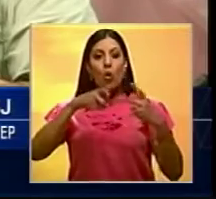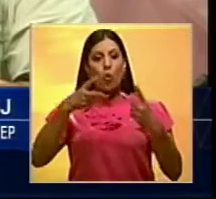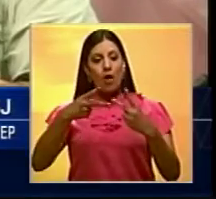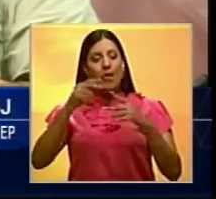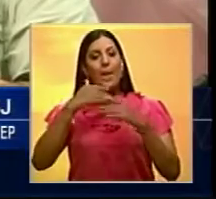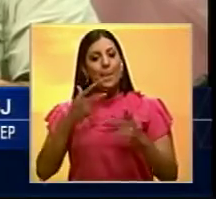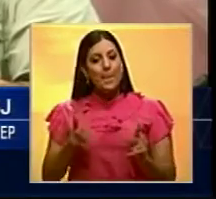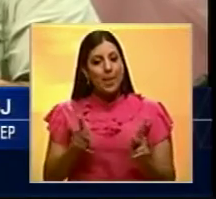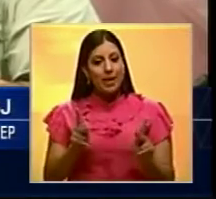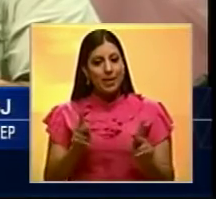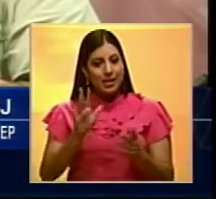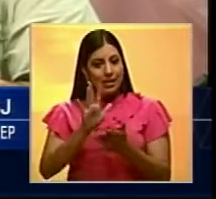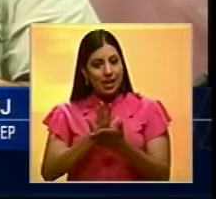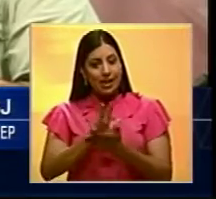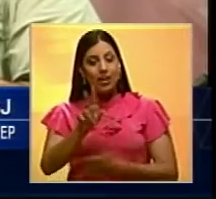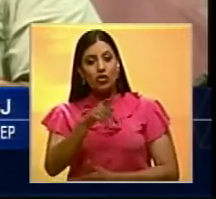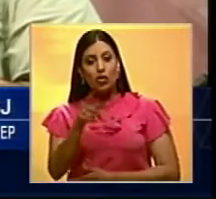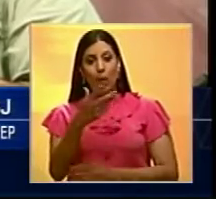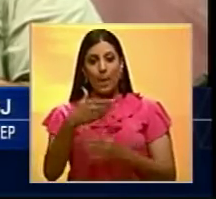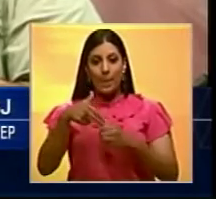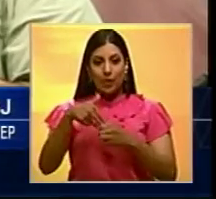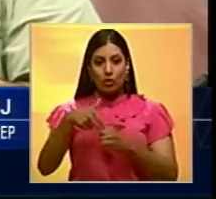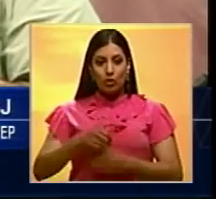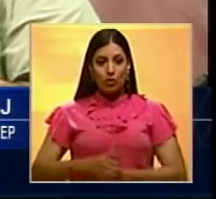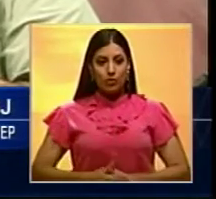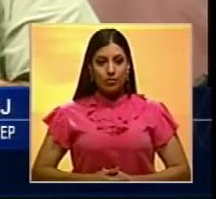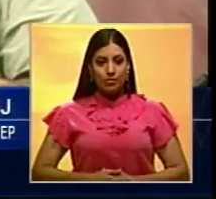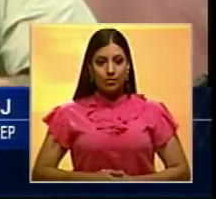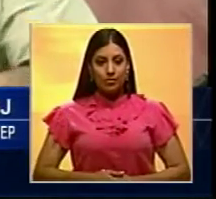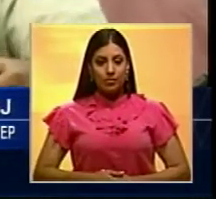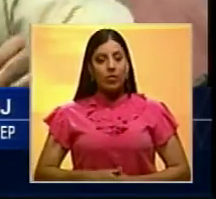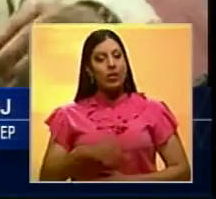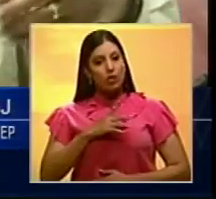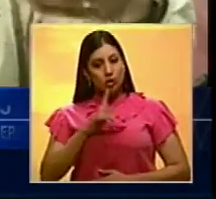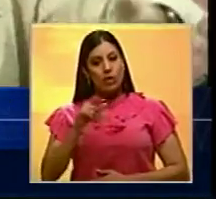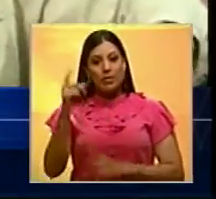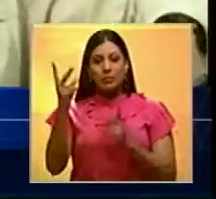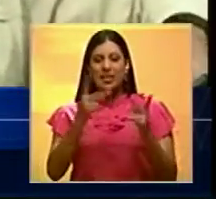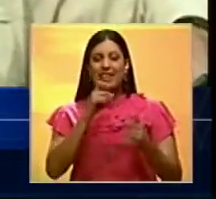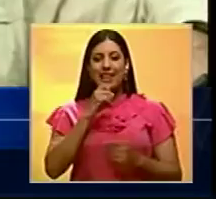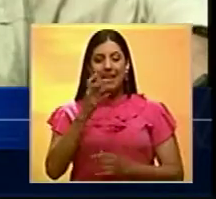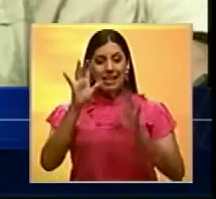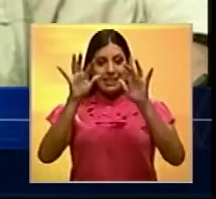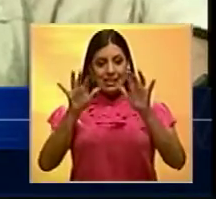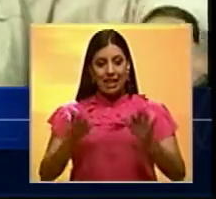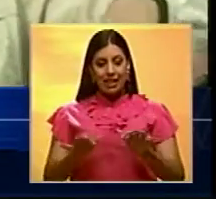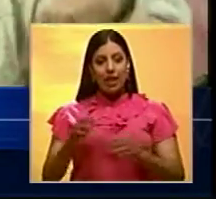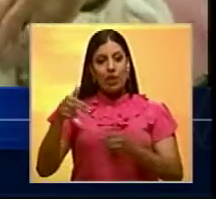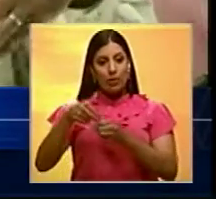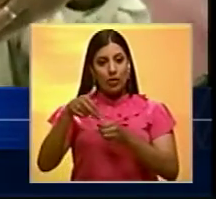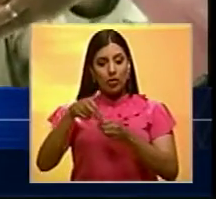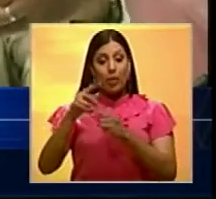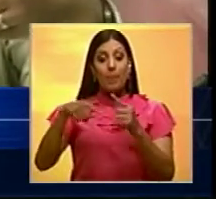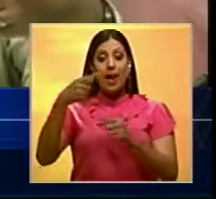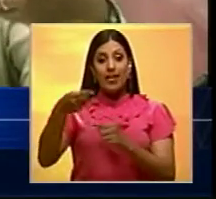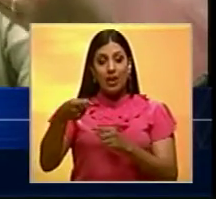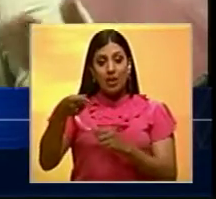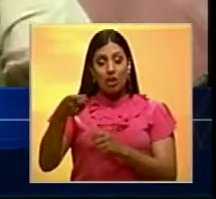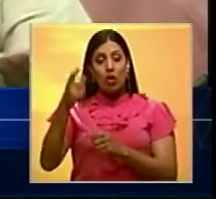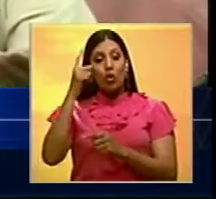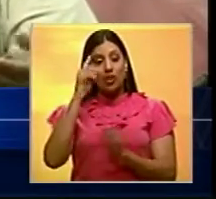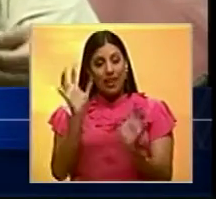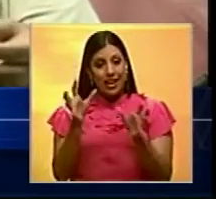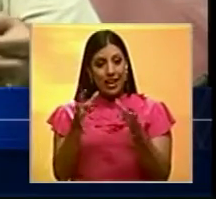que permitan estabilizar los precios del petróleo. Voy a recibir al secretario general de la OPEP. Mañana tenemos